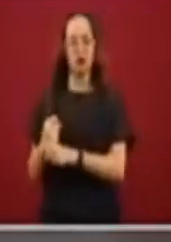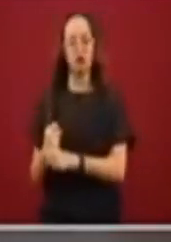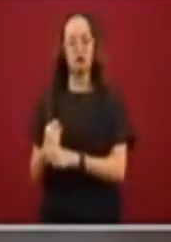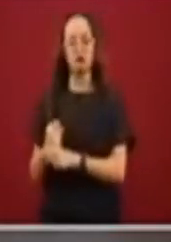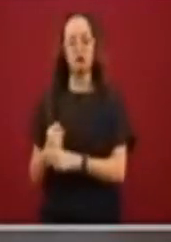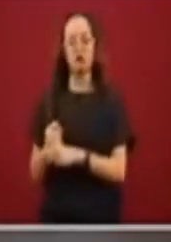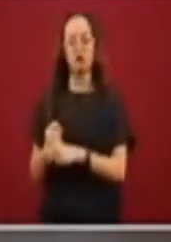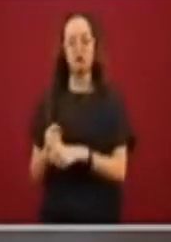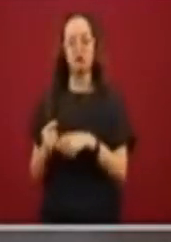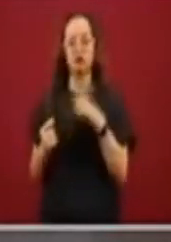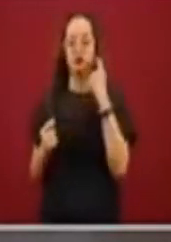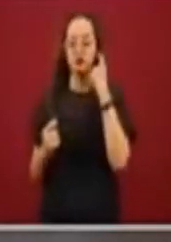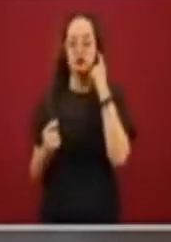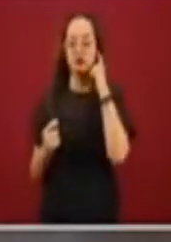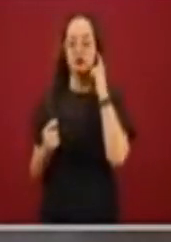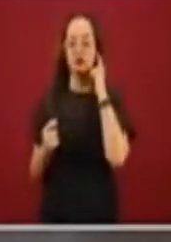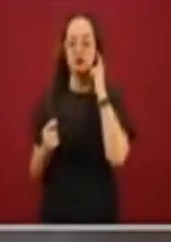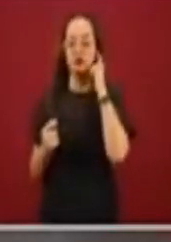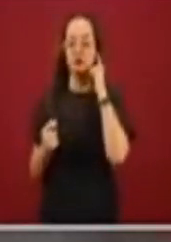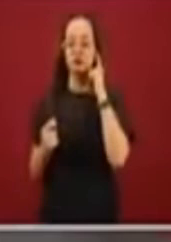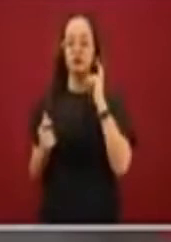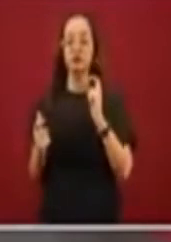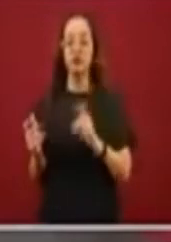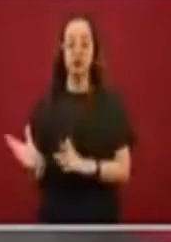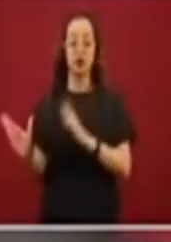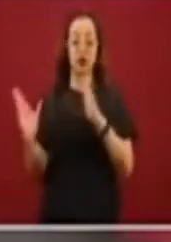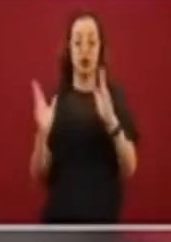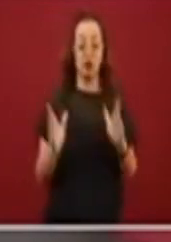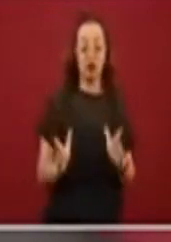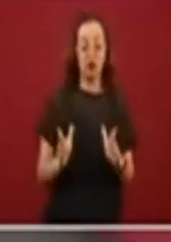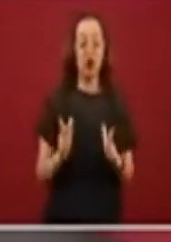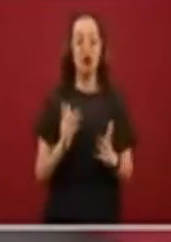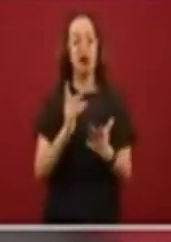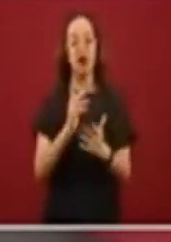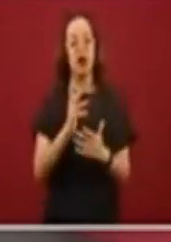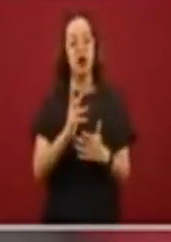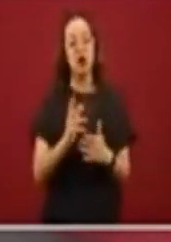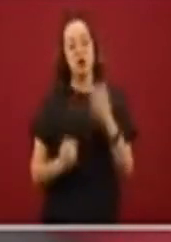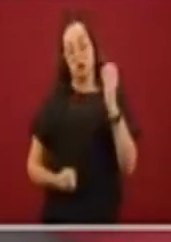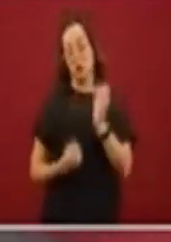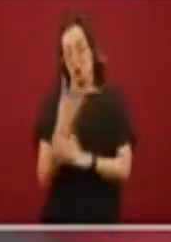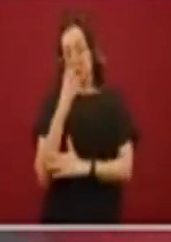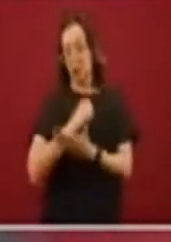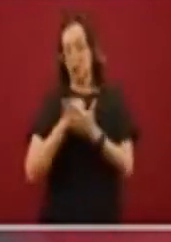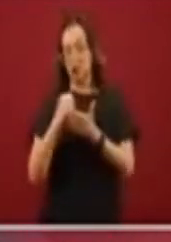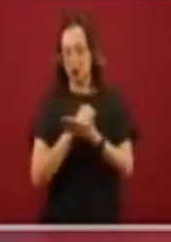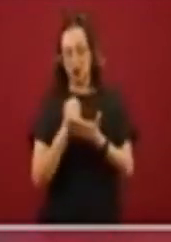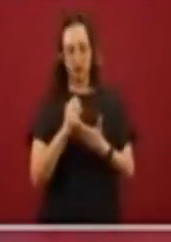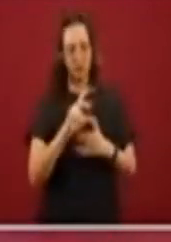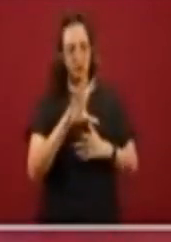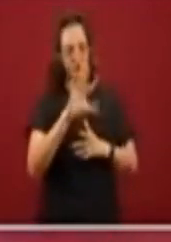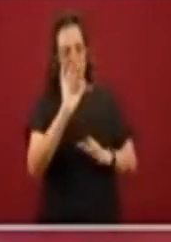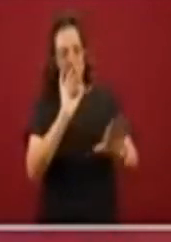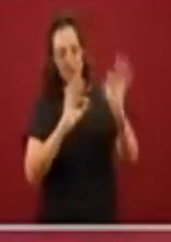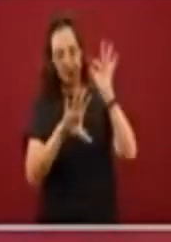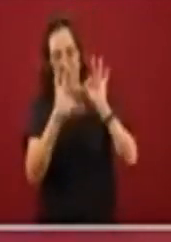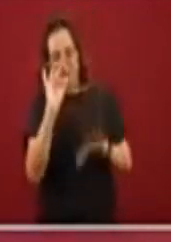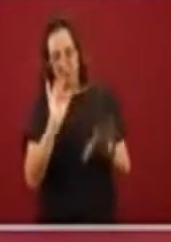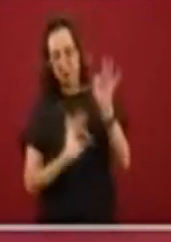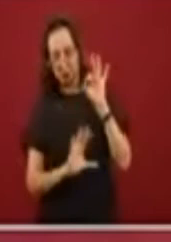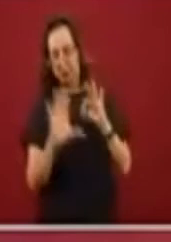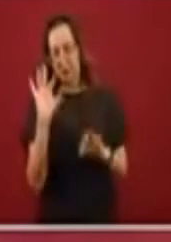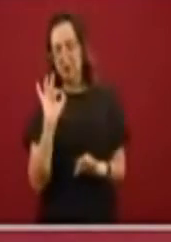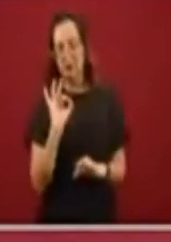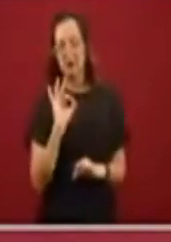atender ahora, y de ahí se va a hacer la selección buscando